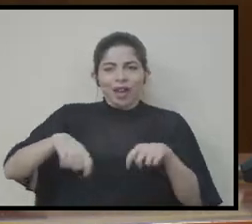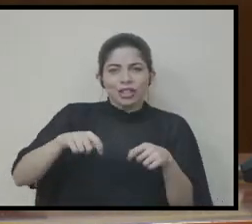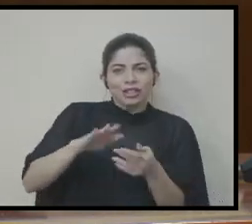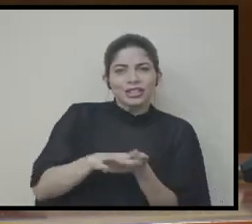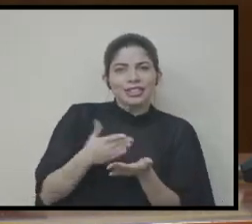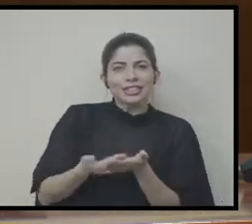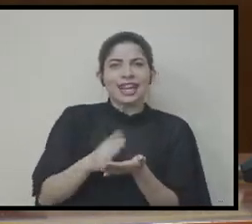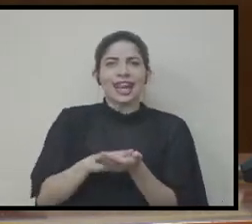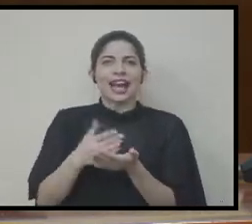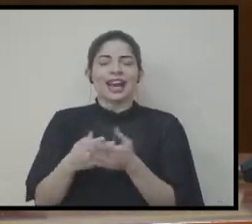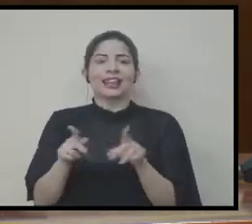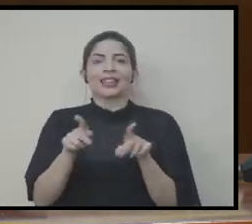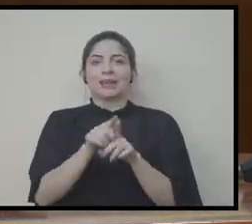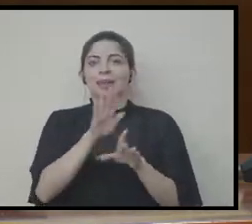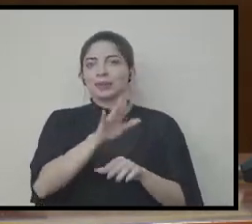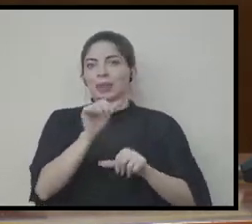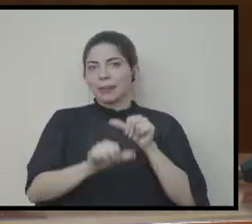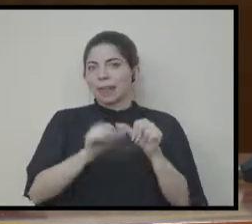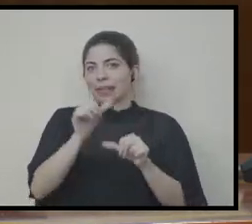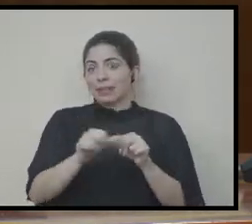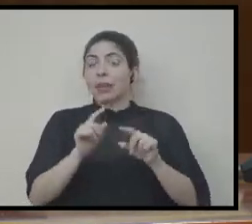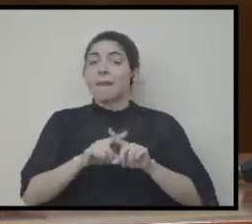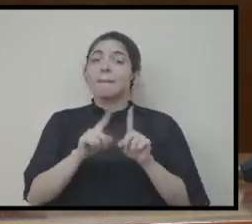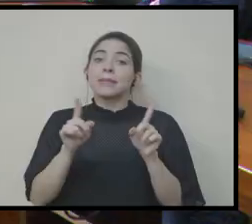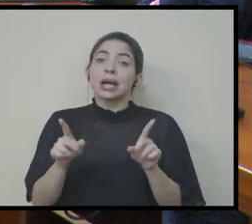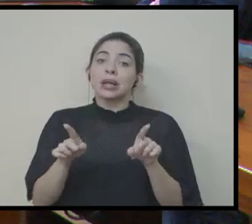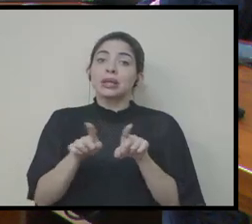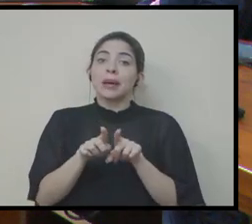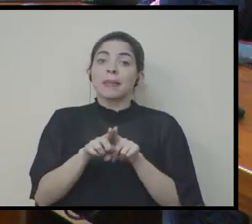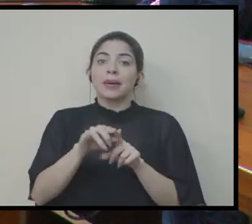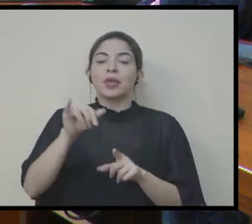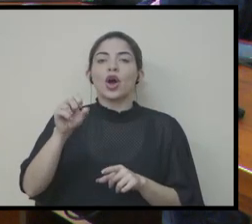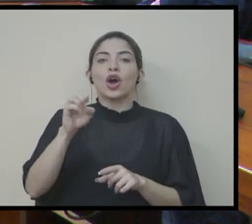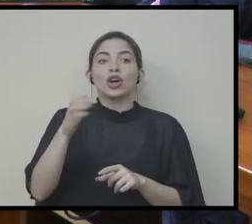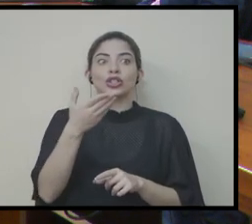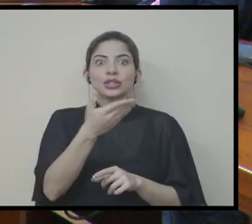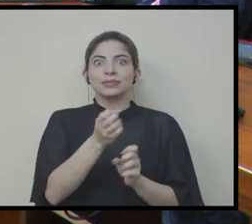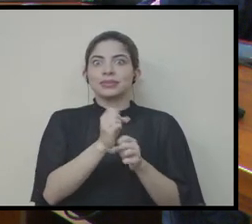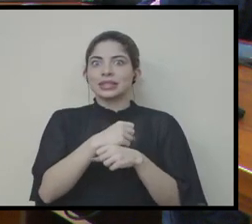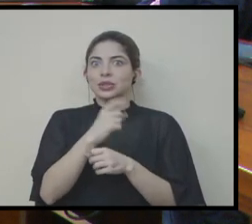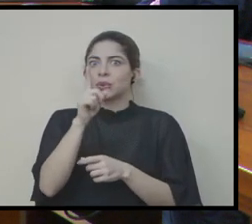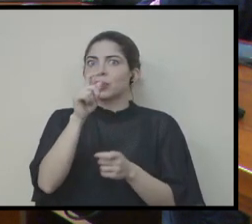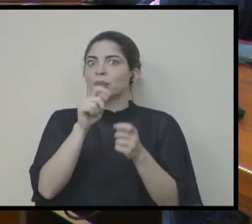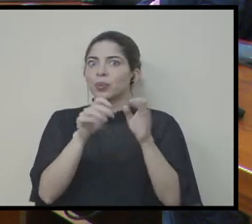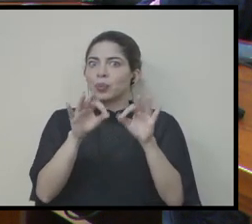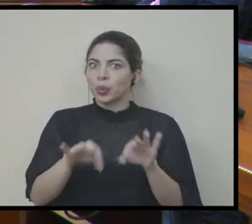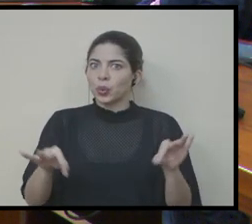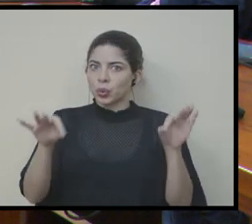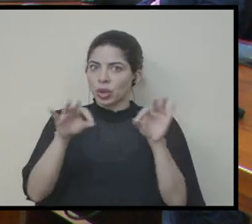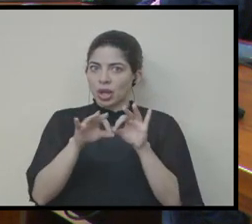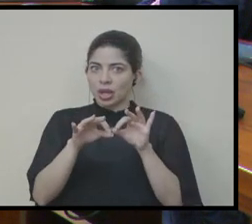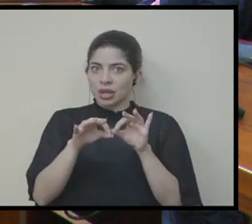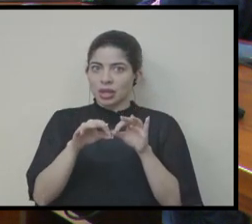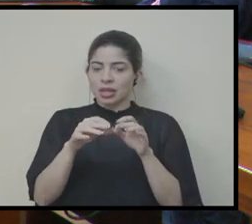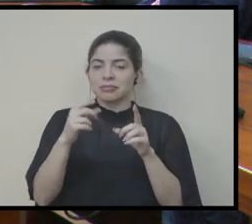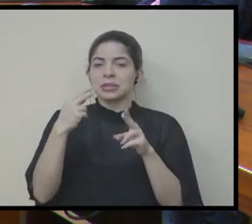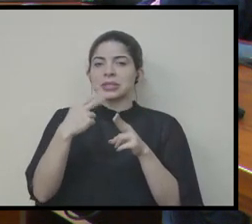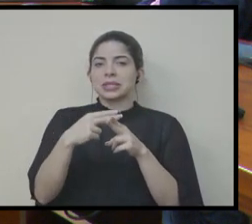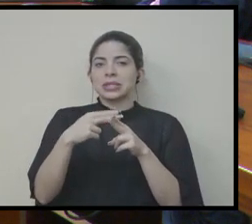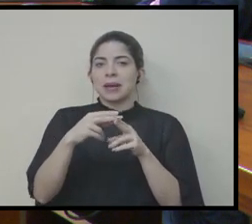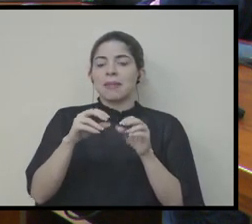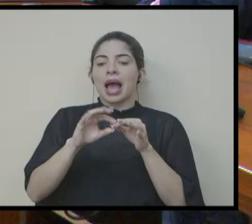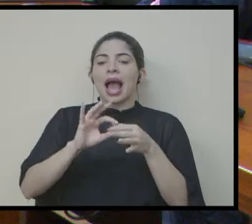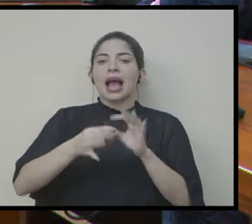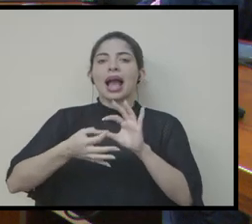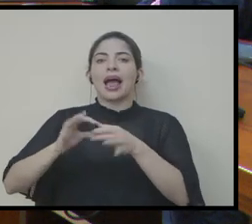entiendo perfectamente lo de su emprendimiento. Pero además, don José hizo algo muy importante. En la jerga se llama la cadena